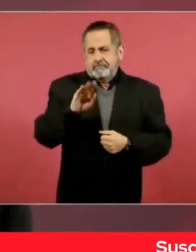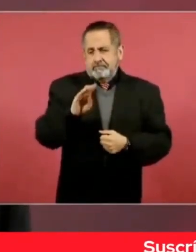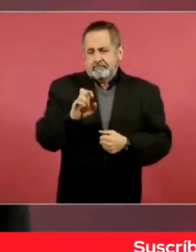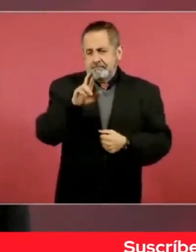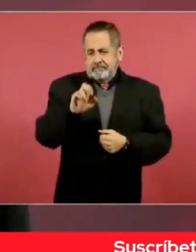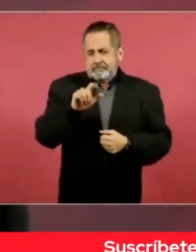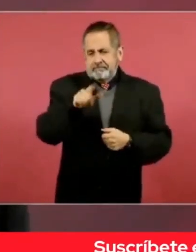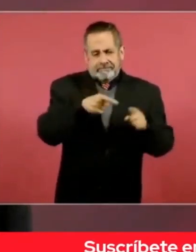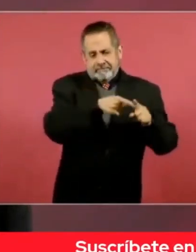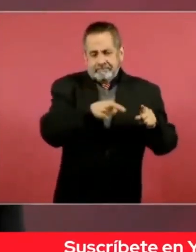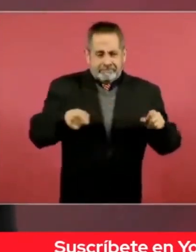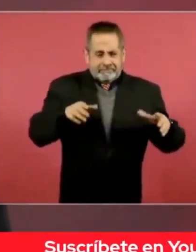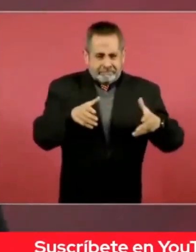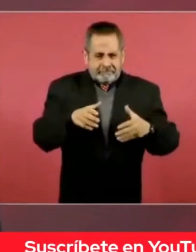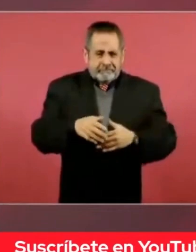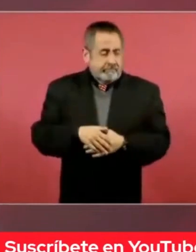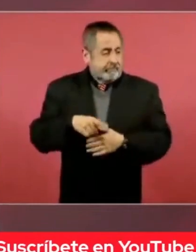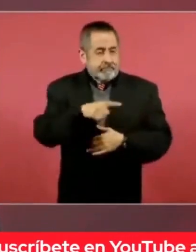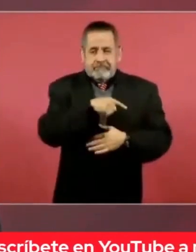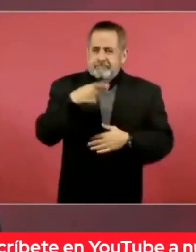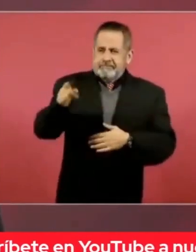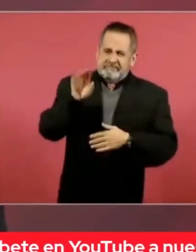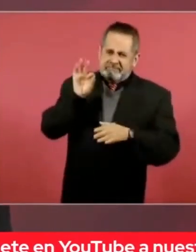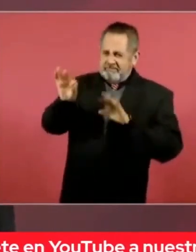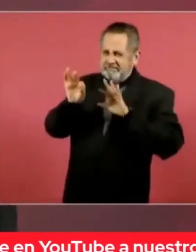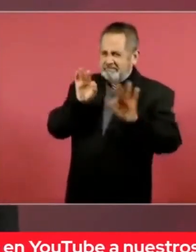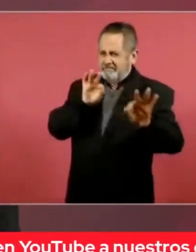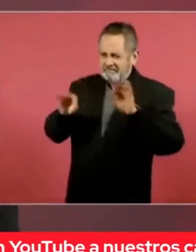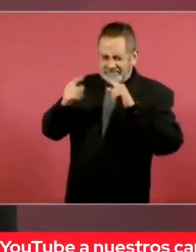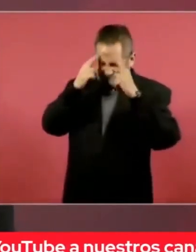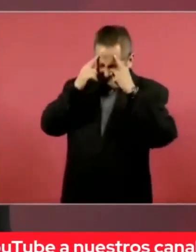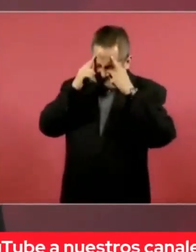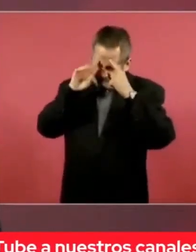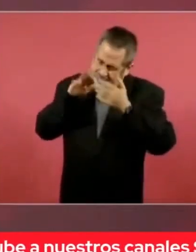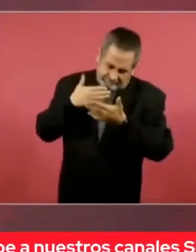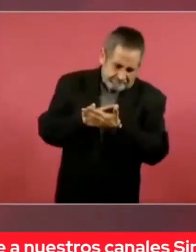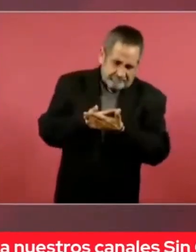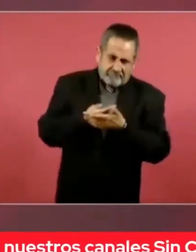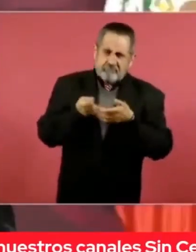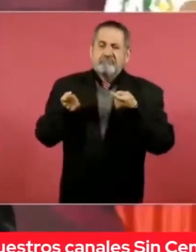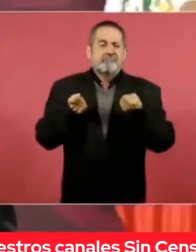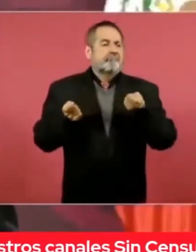neoliberal lavaron el cerebro de